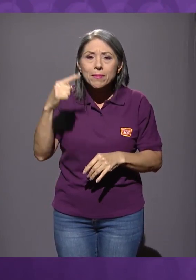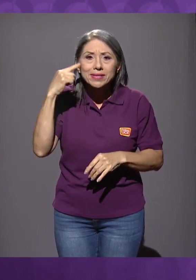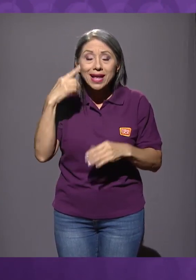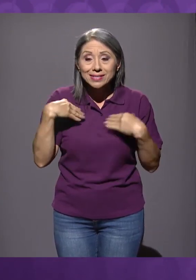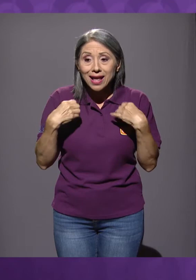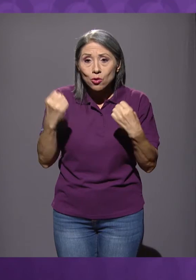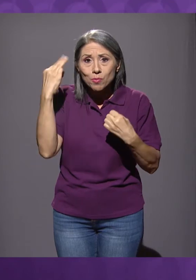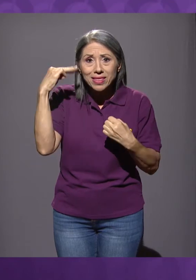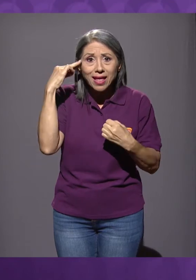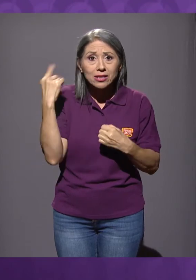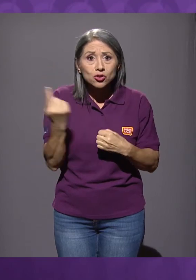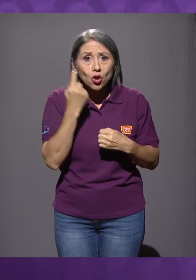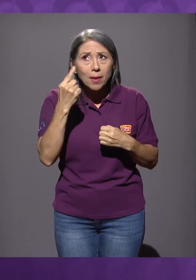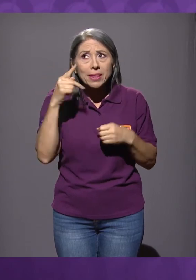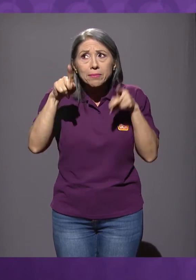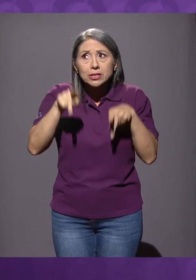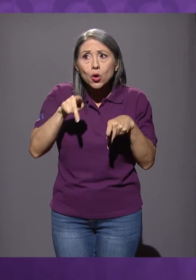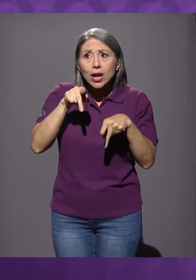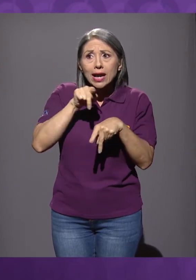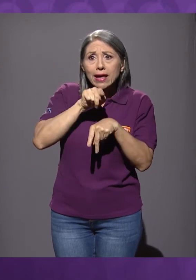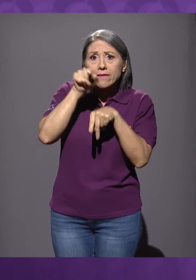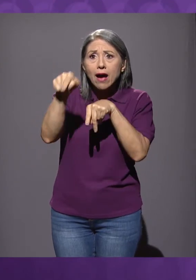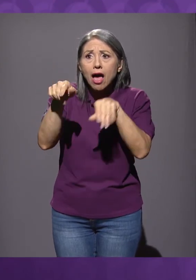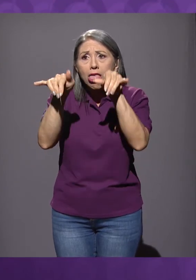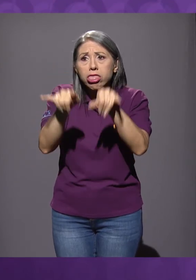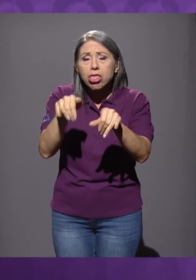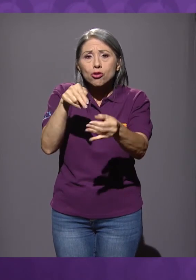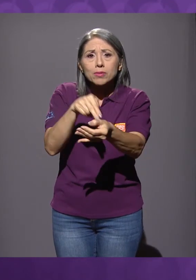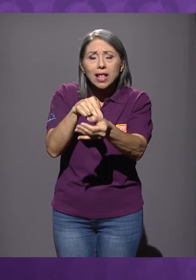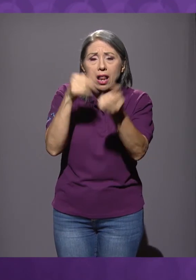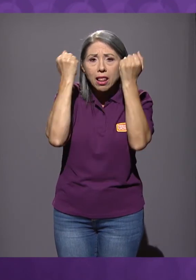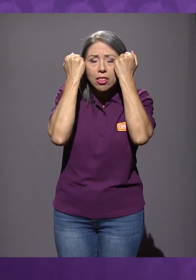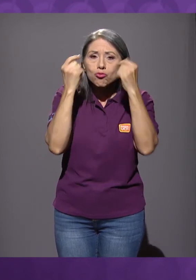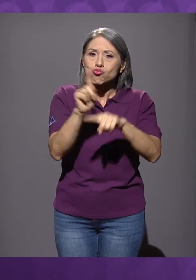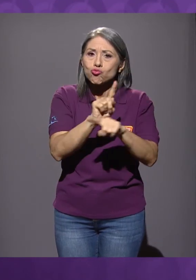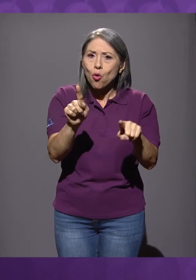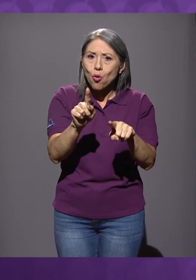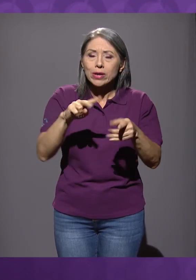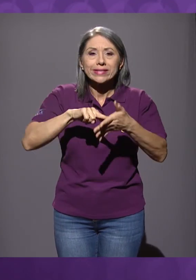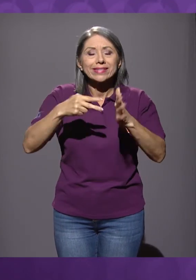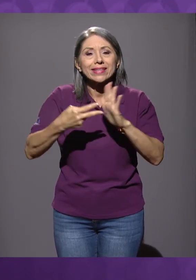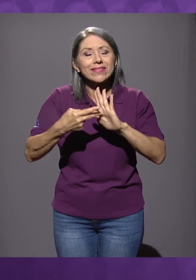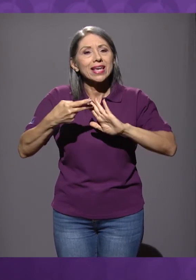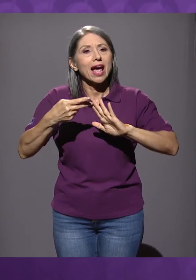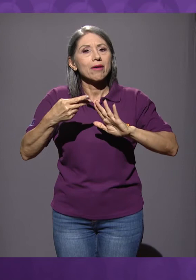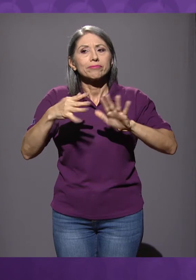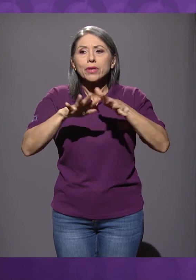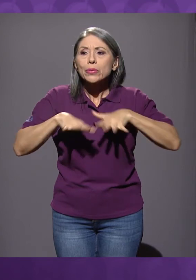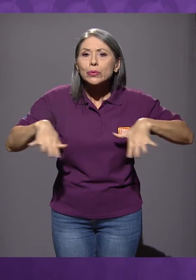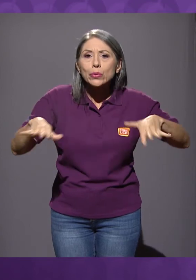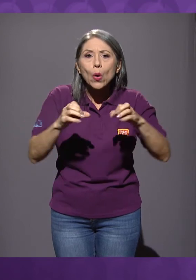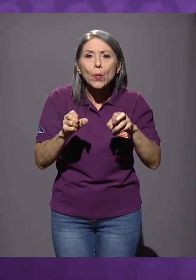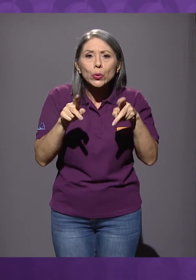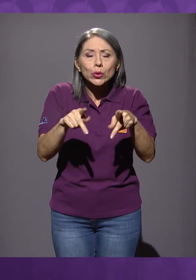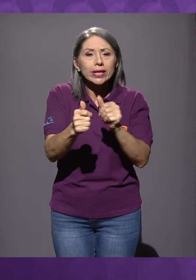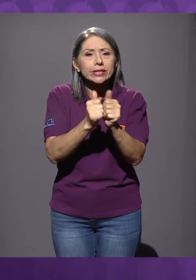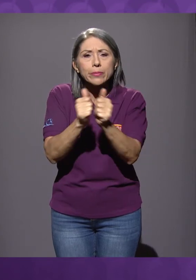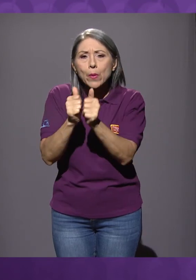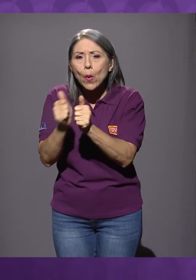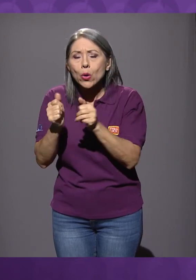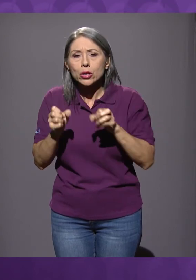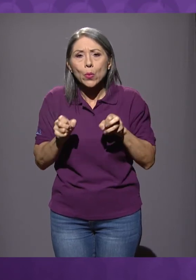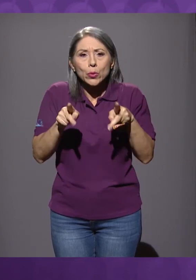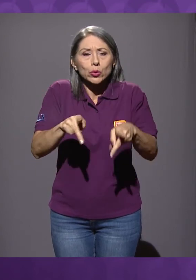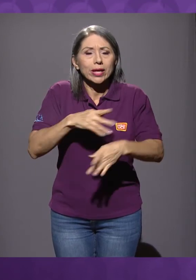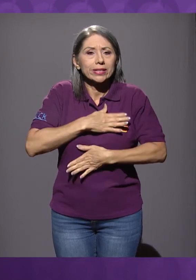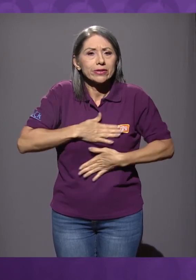las instituciones de salud, ¿verdad? Lo que decía ahora de espacios comunitarios, de deporte, de recreación,